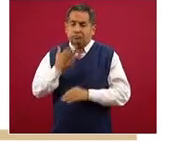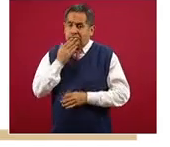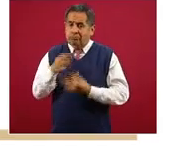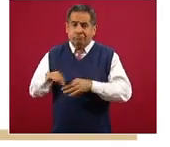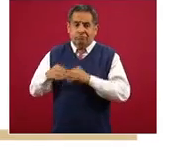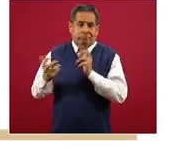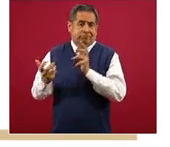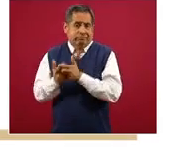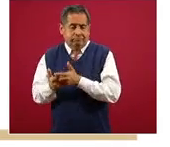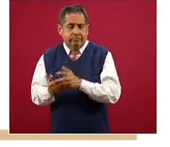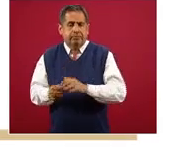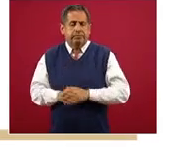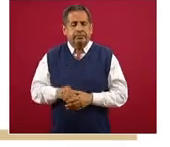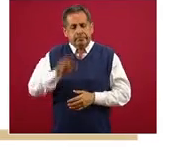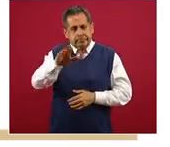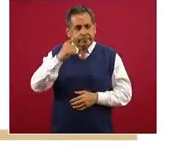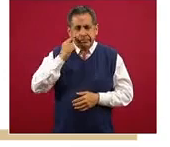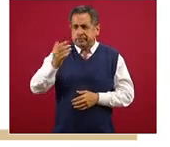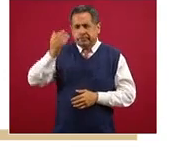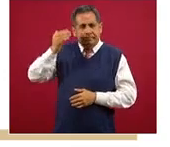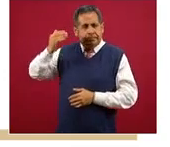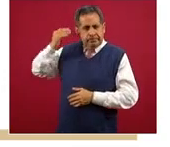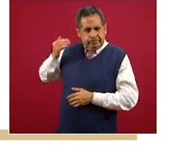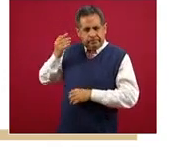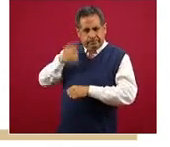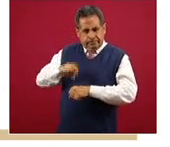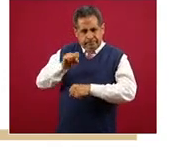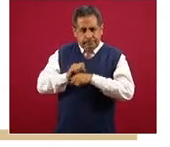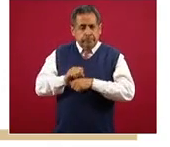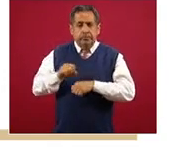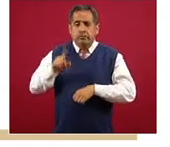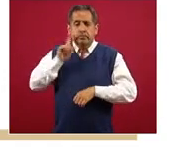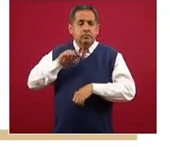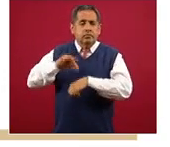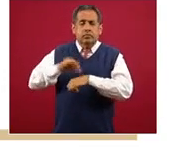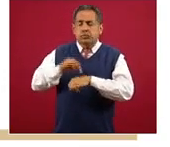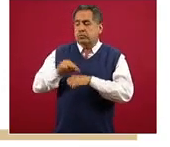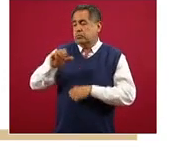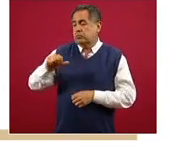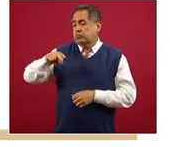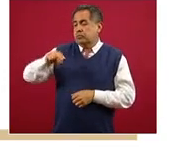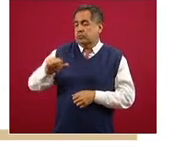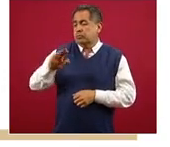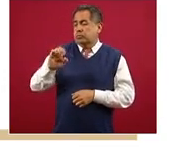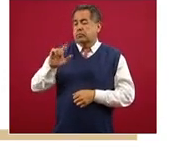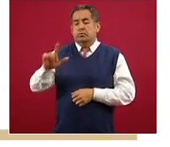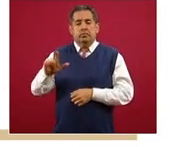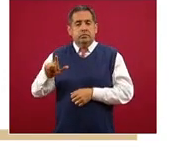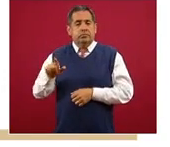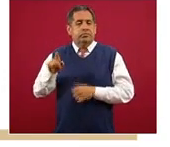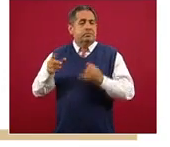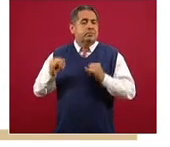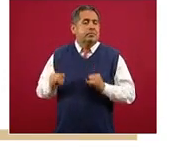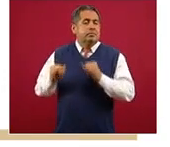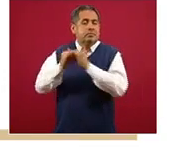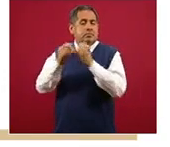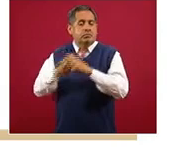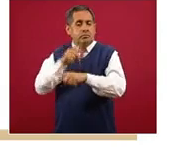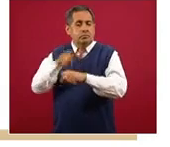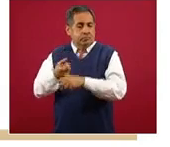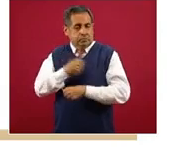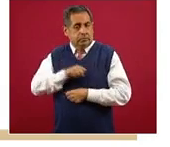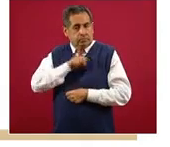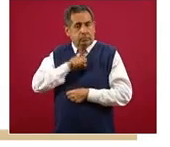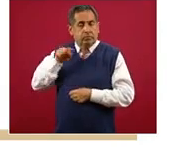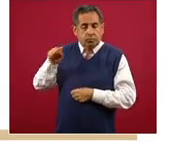las pasadas semanas, la doctora Anabel Bombecchio del Instituto Nacional de Salud